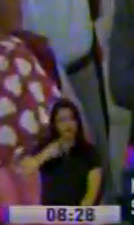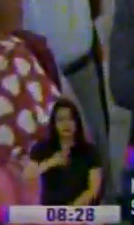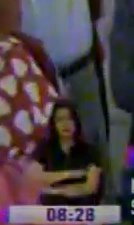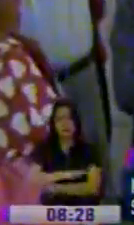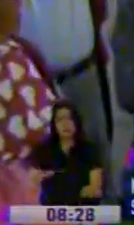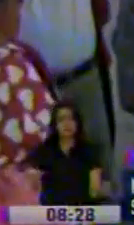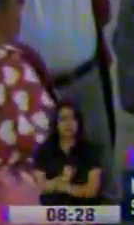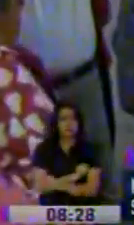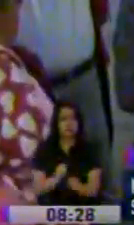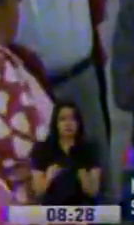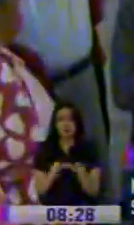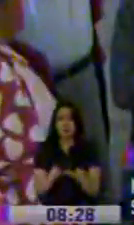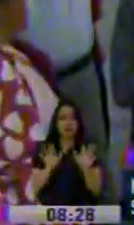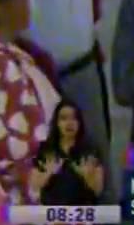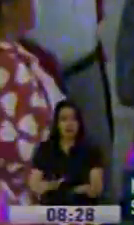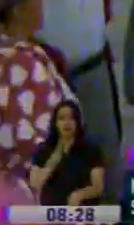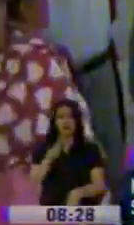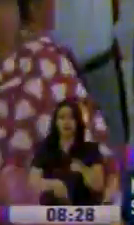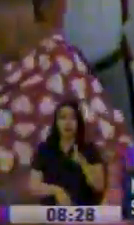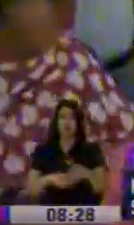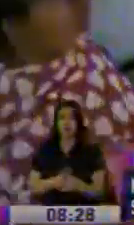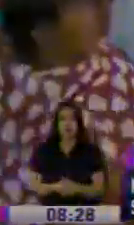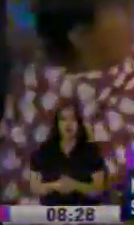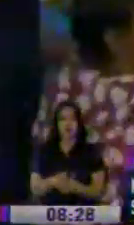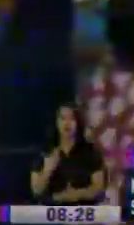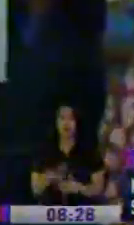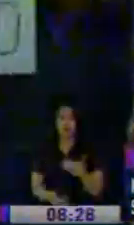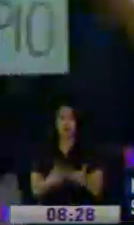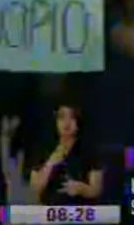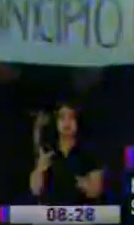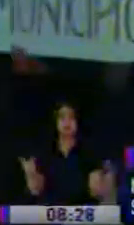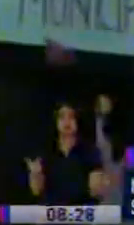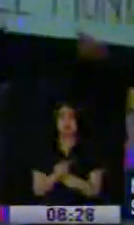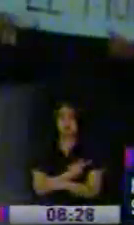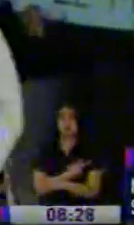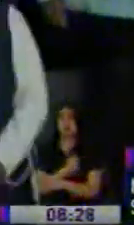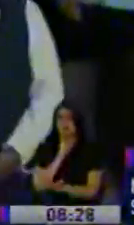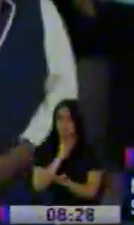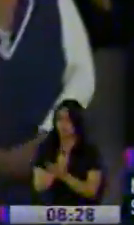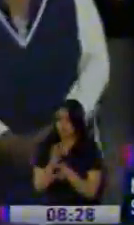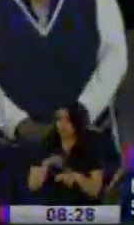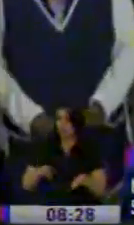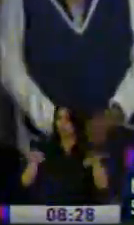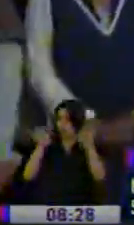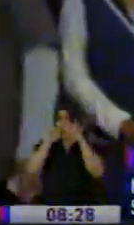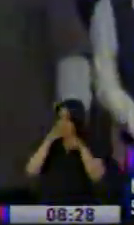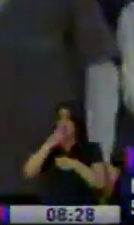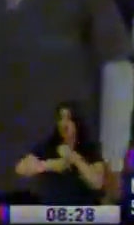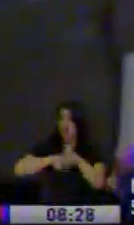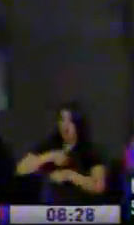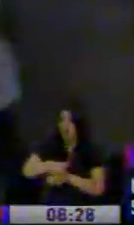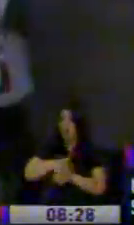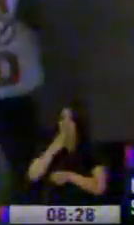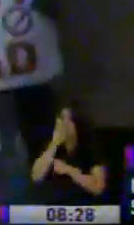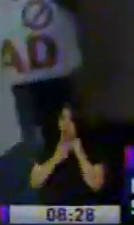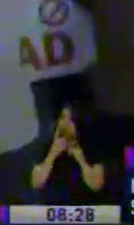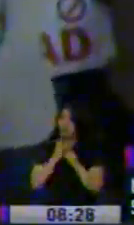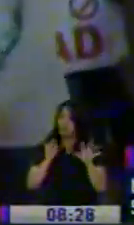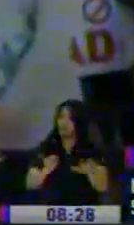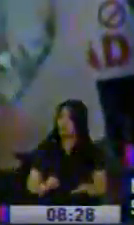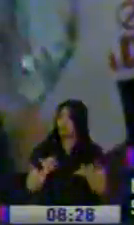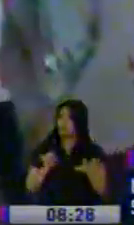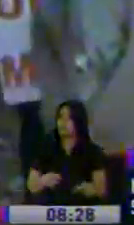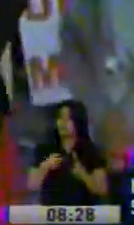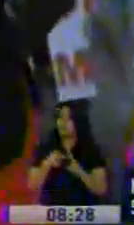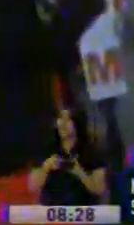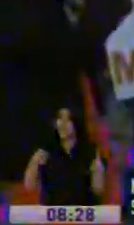puede seguir así, es una bomba de tiempo. Señora Betty, hay que recalcar que este año 7 meses ha sido desde que